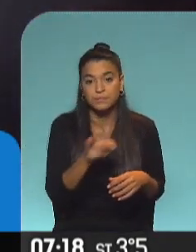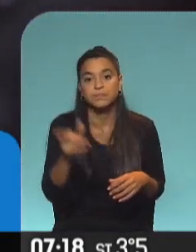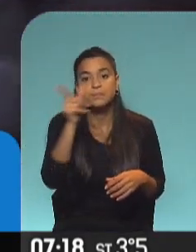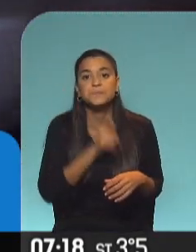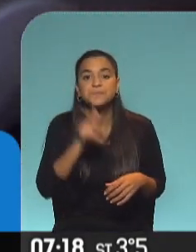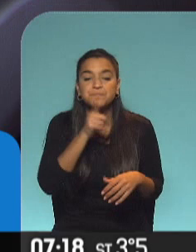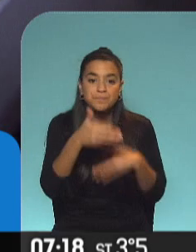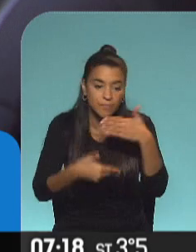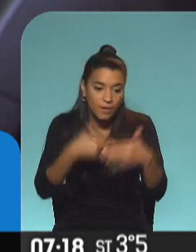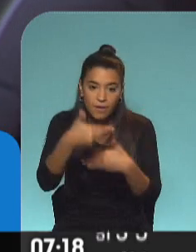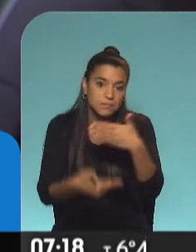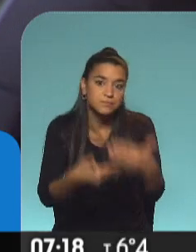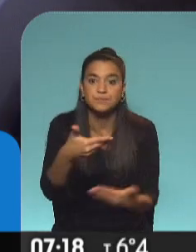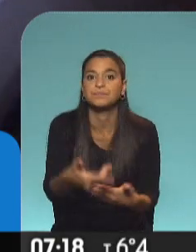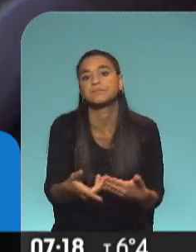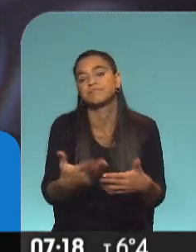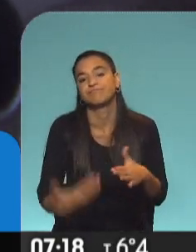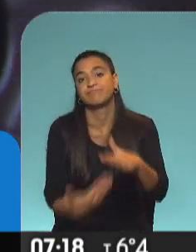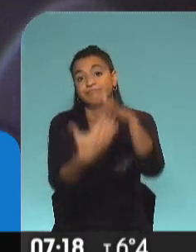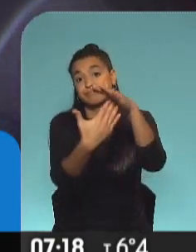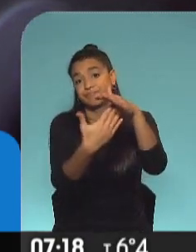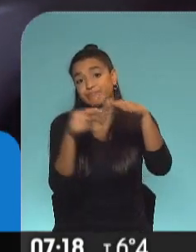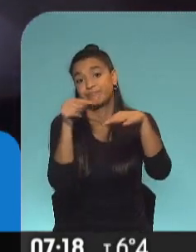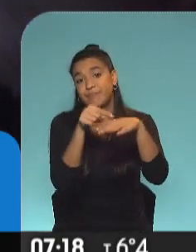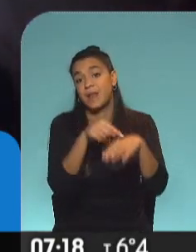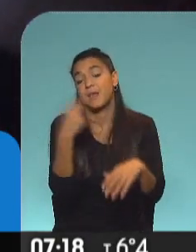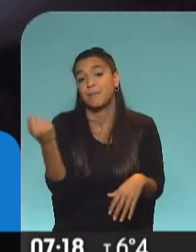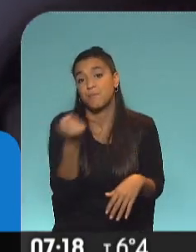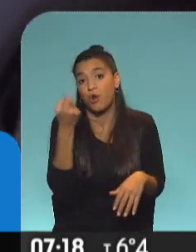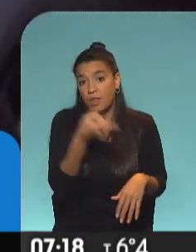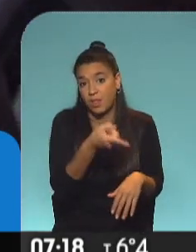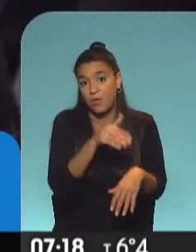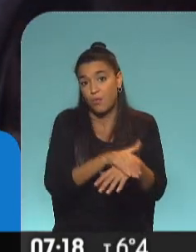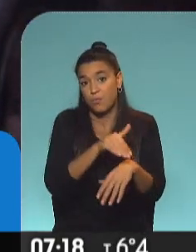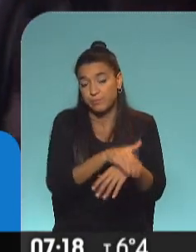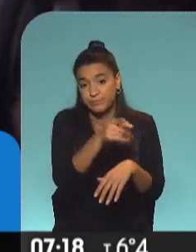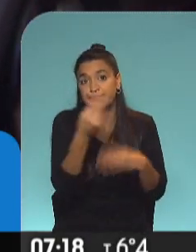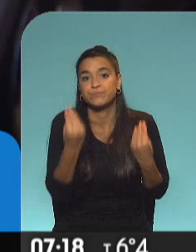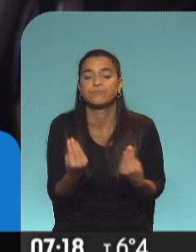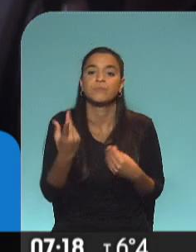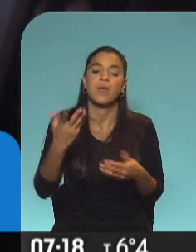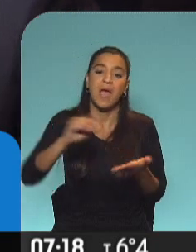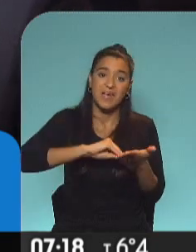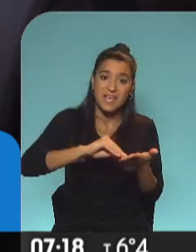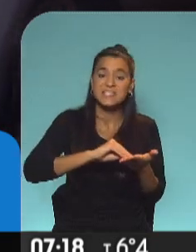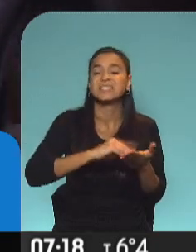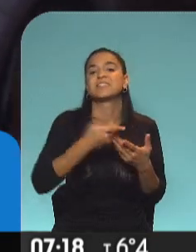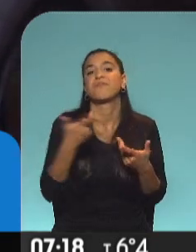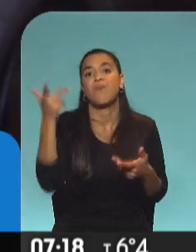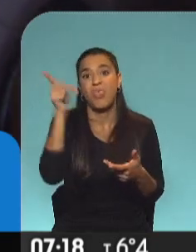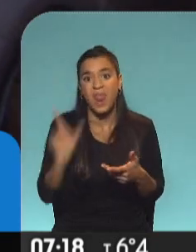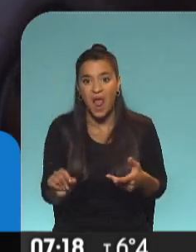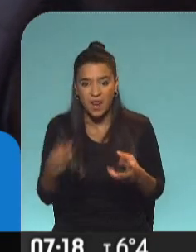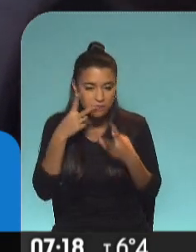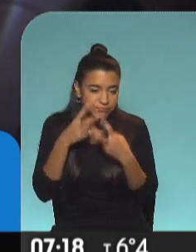parece confluir en la cabeza del Poder Ejecutivo, porque la Agencia Federal de Inteligencia no tiene